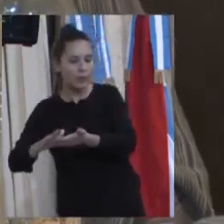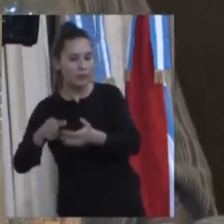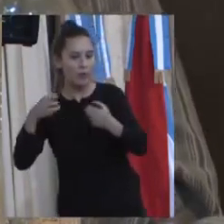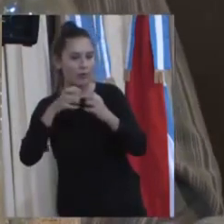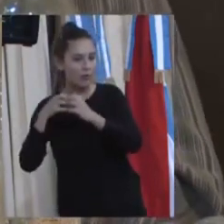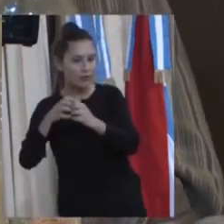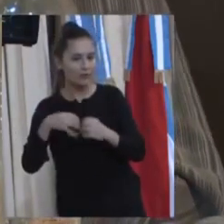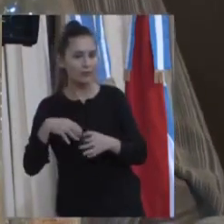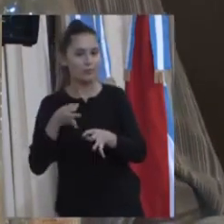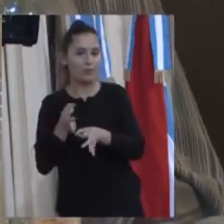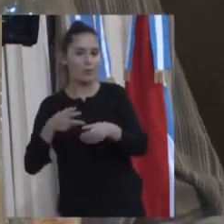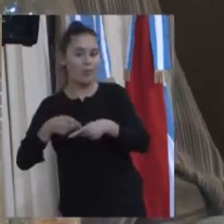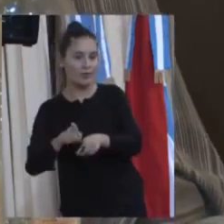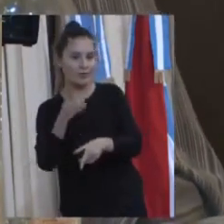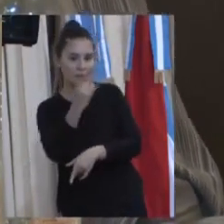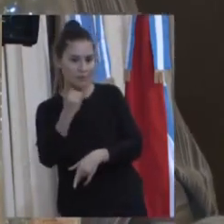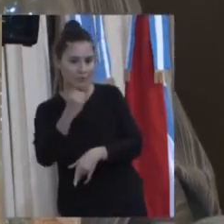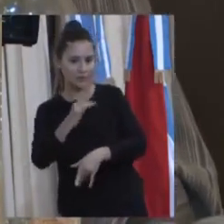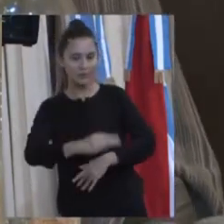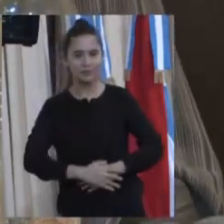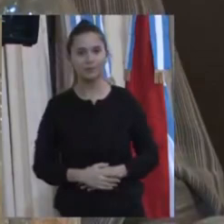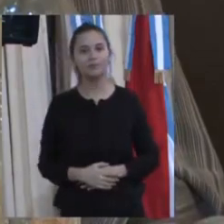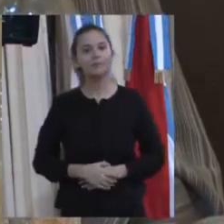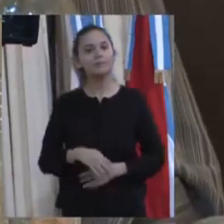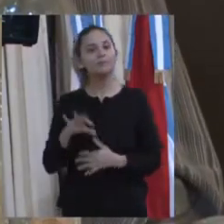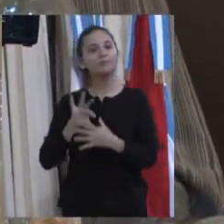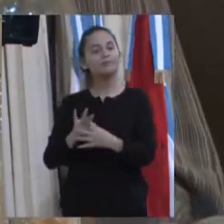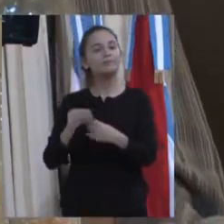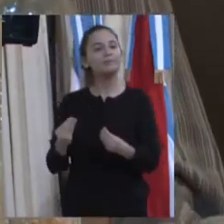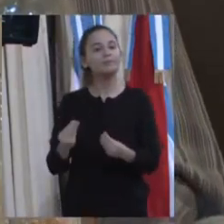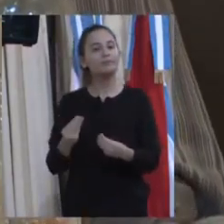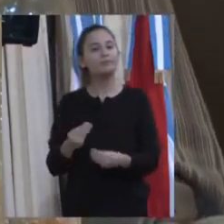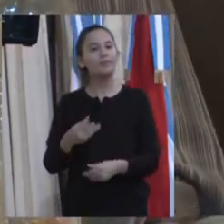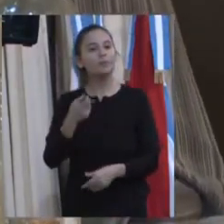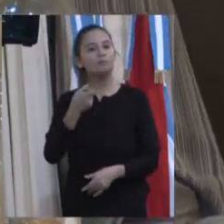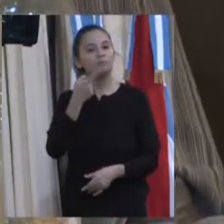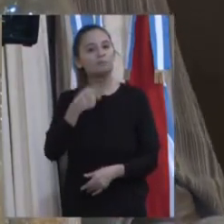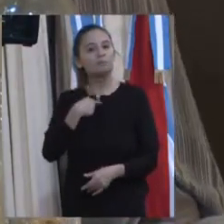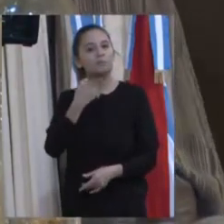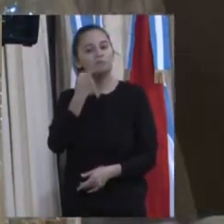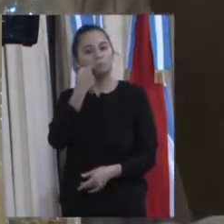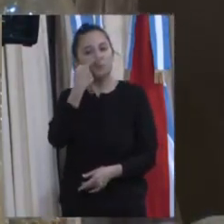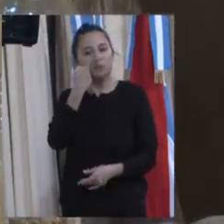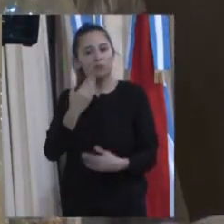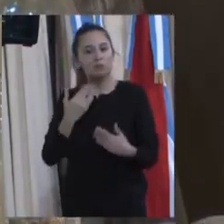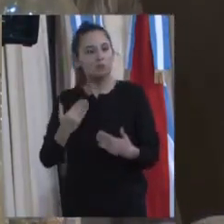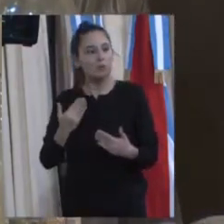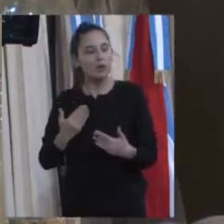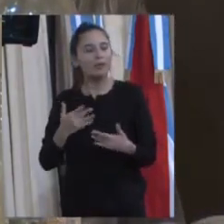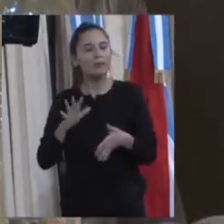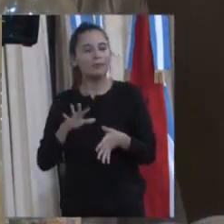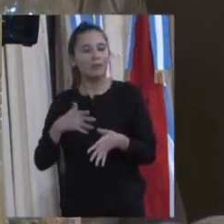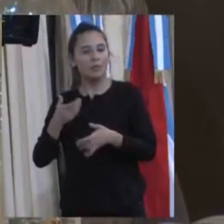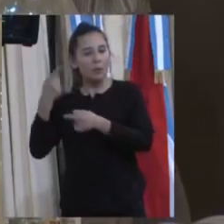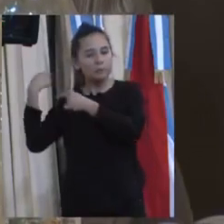y de educación superior. En ese sentido, lo que me interesa, digamos, es hacer ese